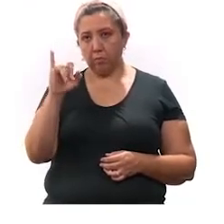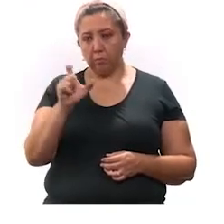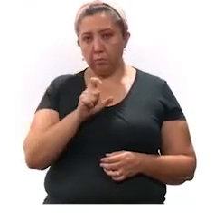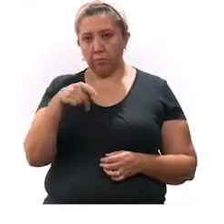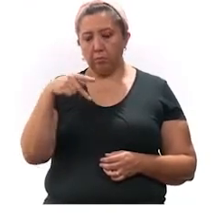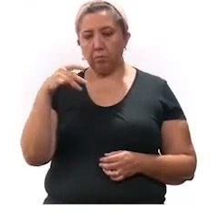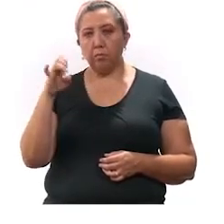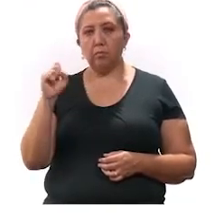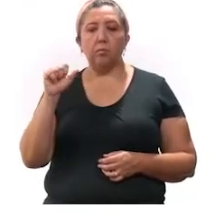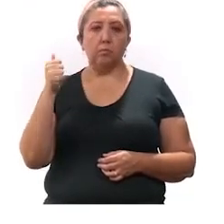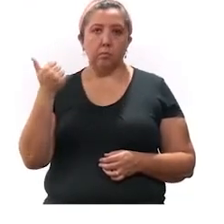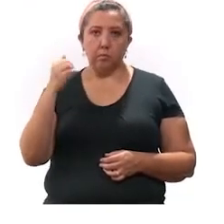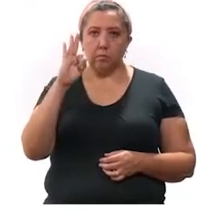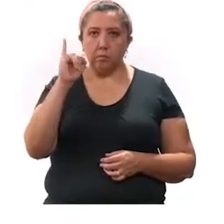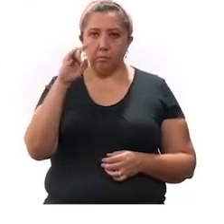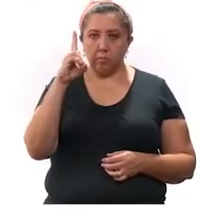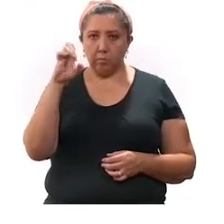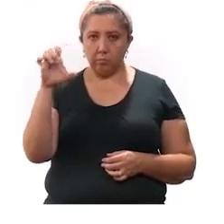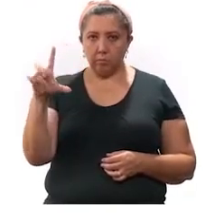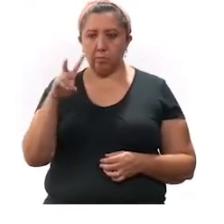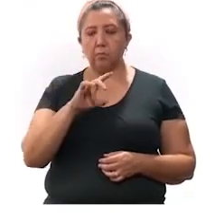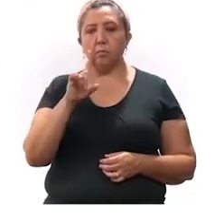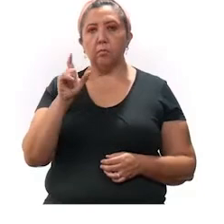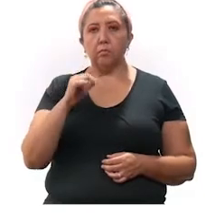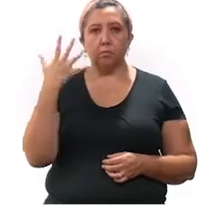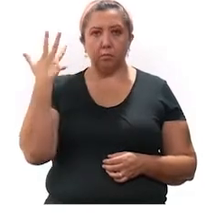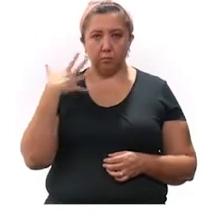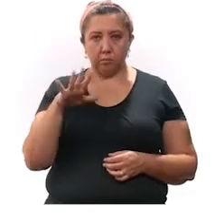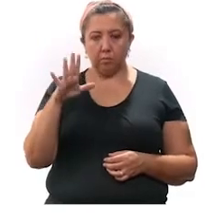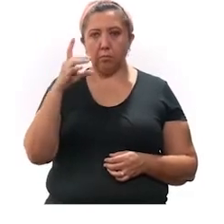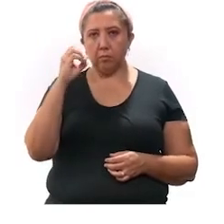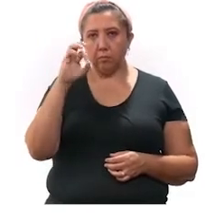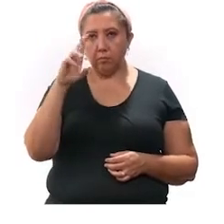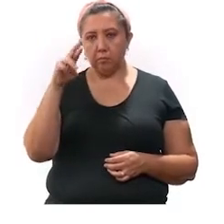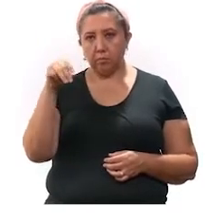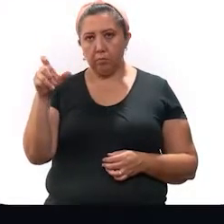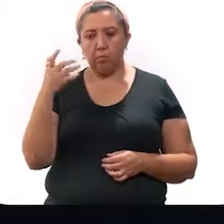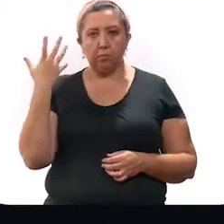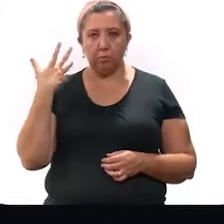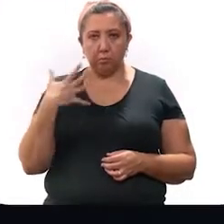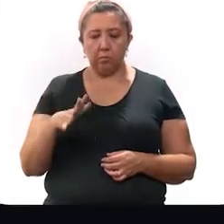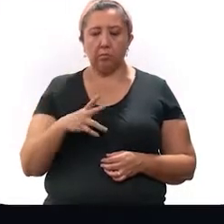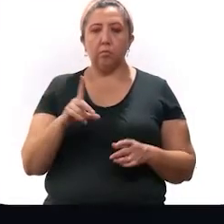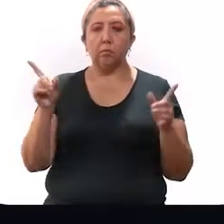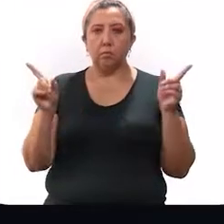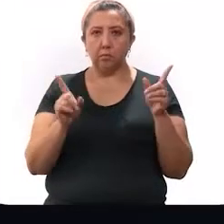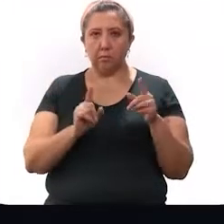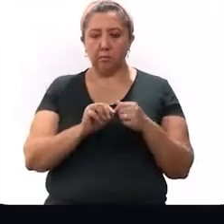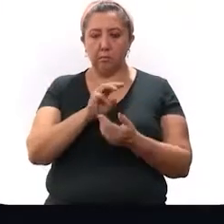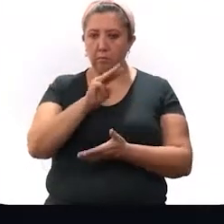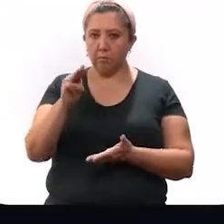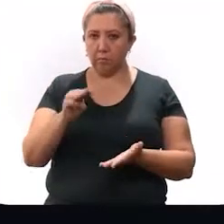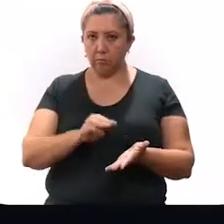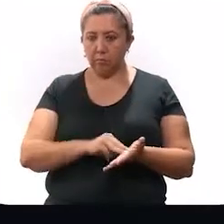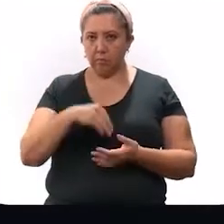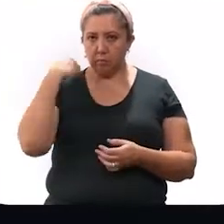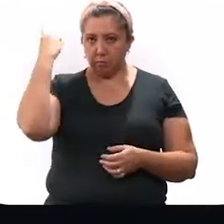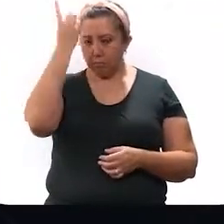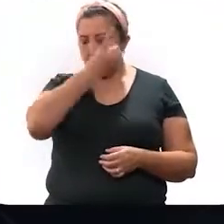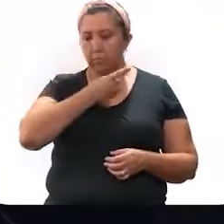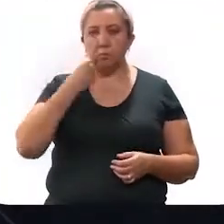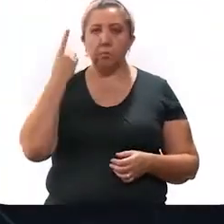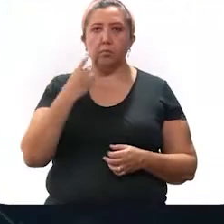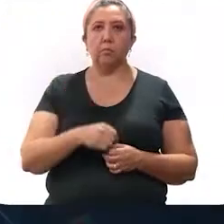Xcumpich, 11, Fidel Velázquez, 10, Cordemex, 10. Específicamente en Mérida se